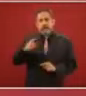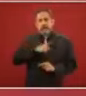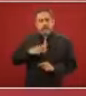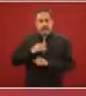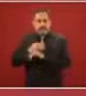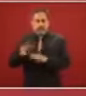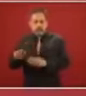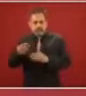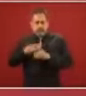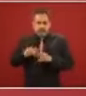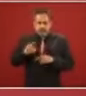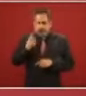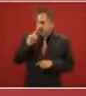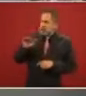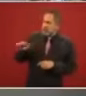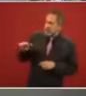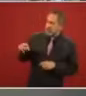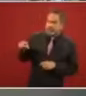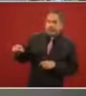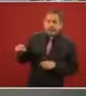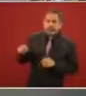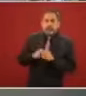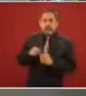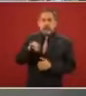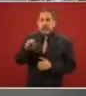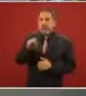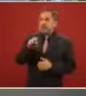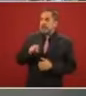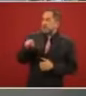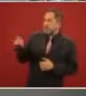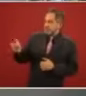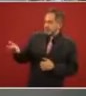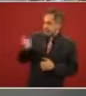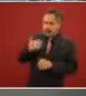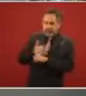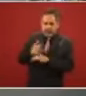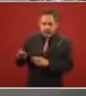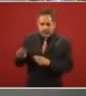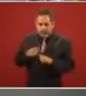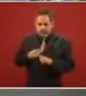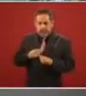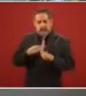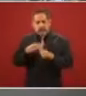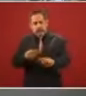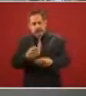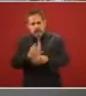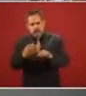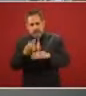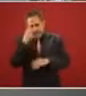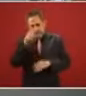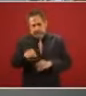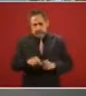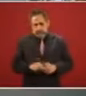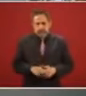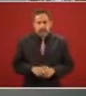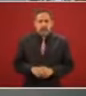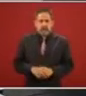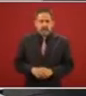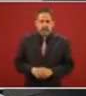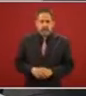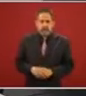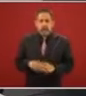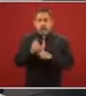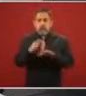informarnos. A ver si con Jesús pedimos el informe y se te entrega el informe. El informe ya